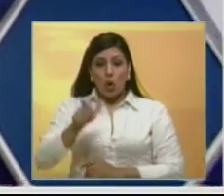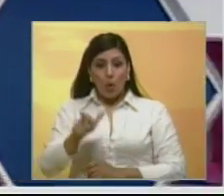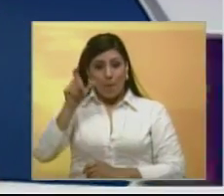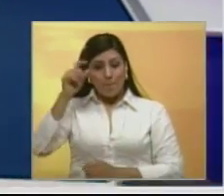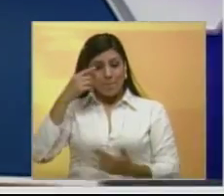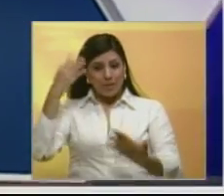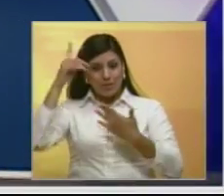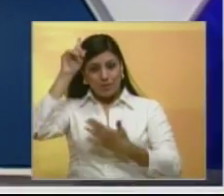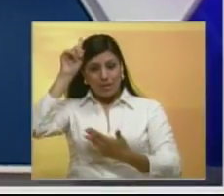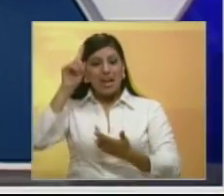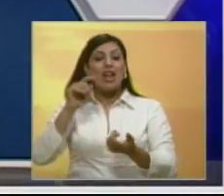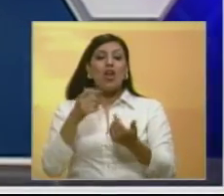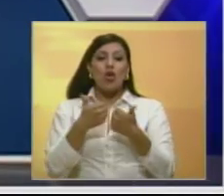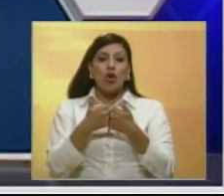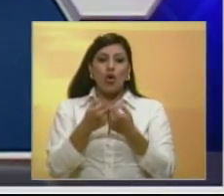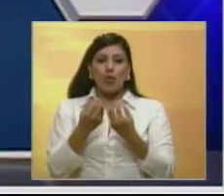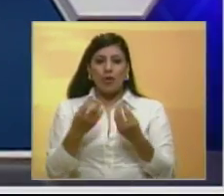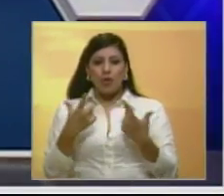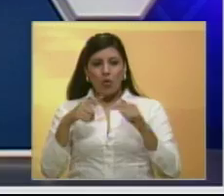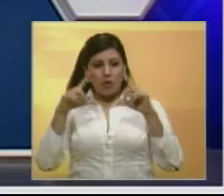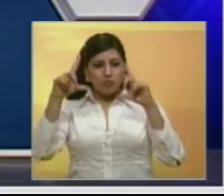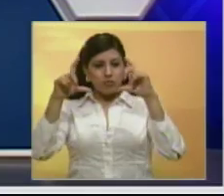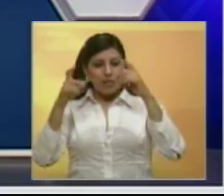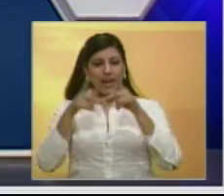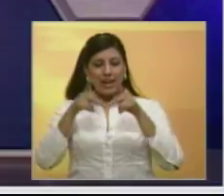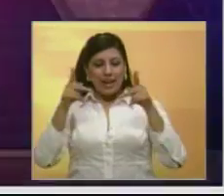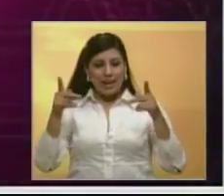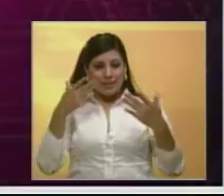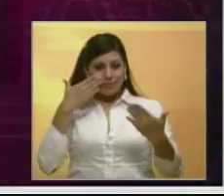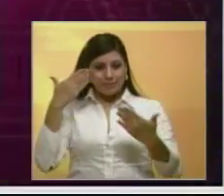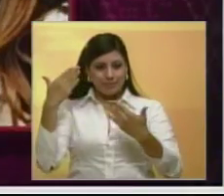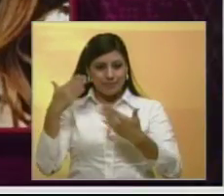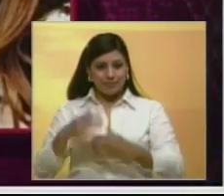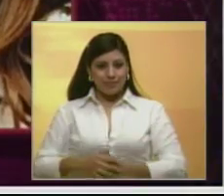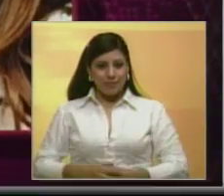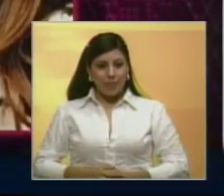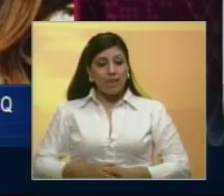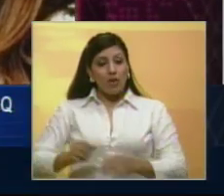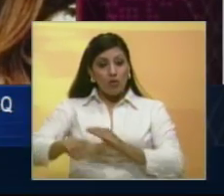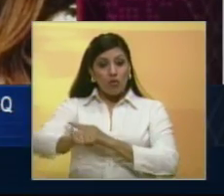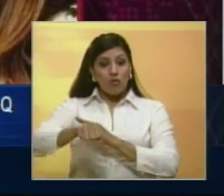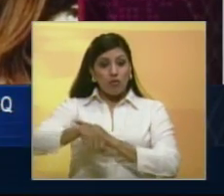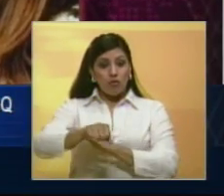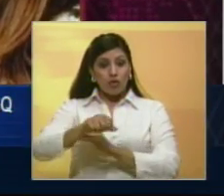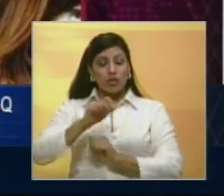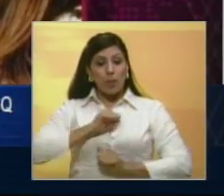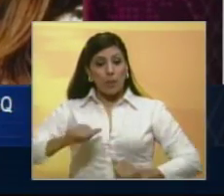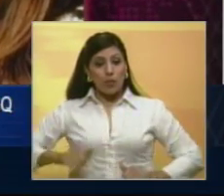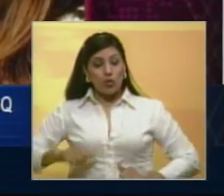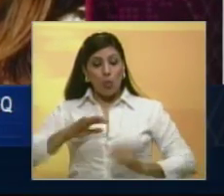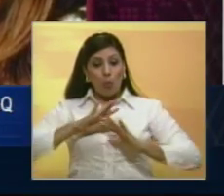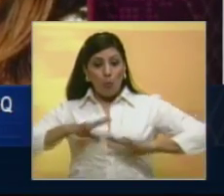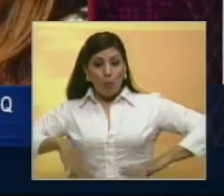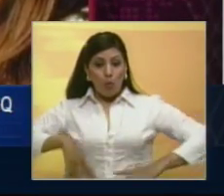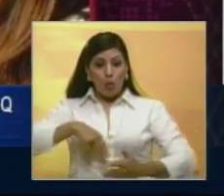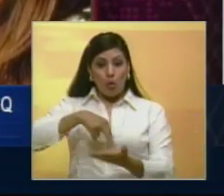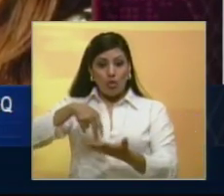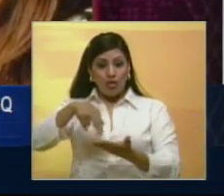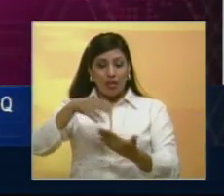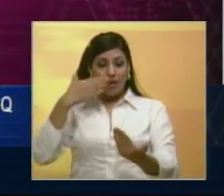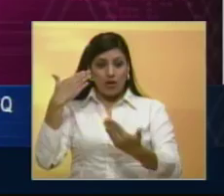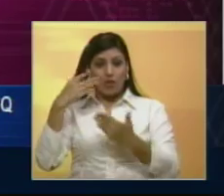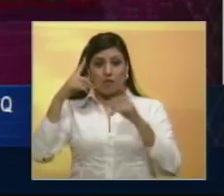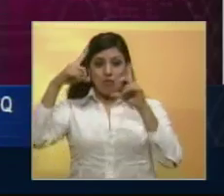Alessandra Ambrosio posaron muy subidos de tono para la revista GQ. El futbolista portugués y la modelo de Victoria's